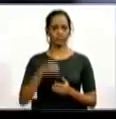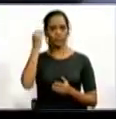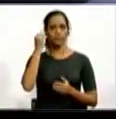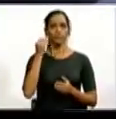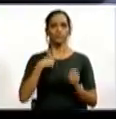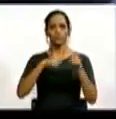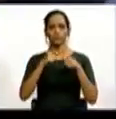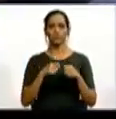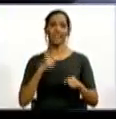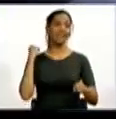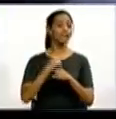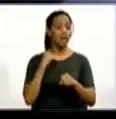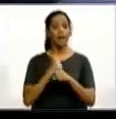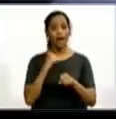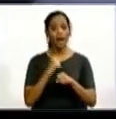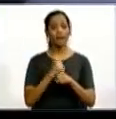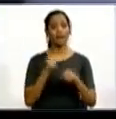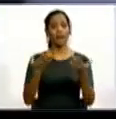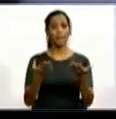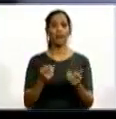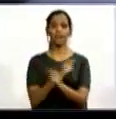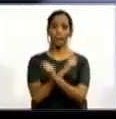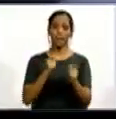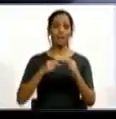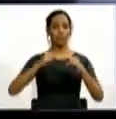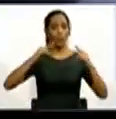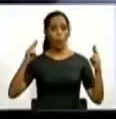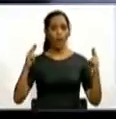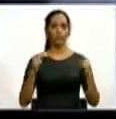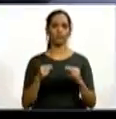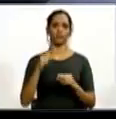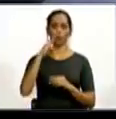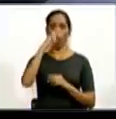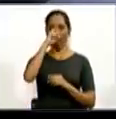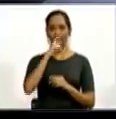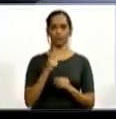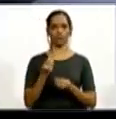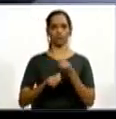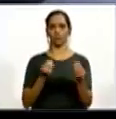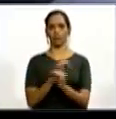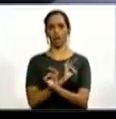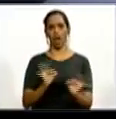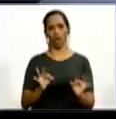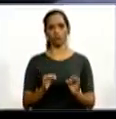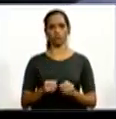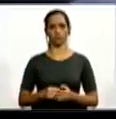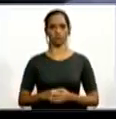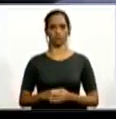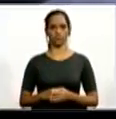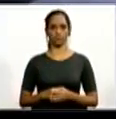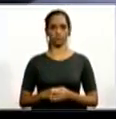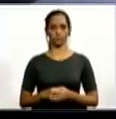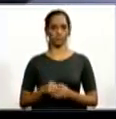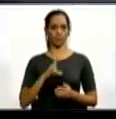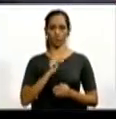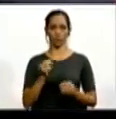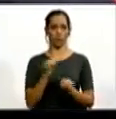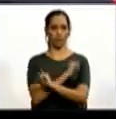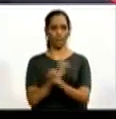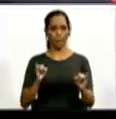Que trabajen ahí los muchachos para que terminen ese puente, que tienen más de 2 años y no lo han terminado, ¿no? No lo